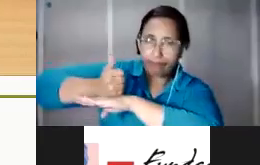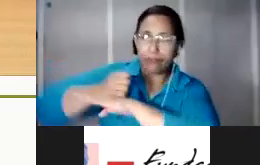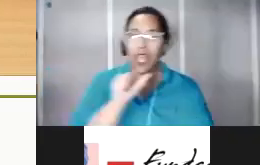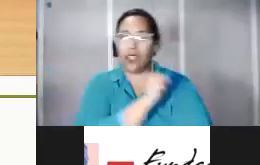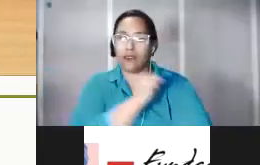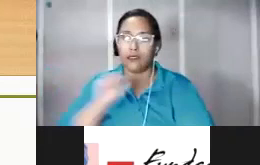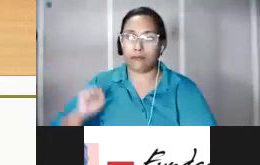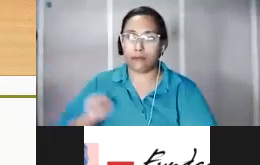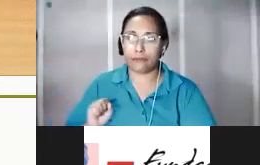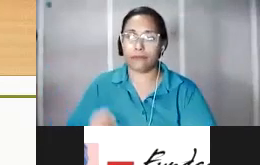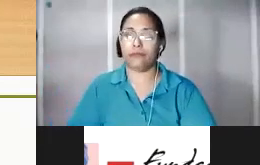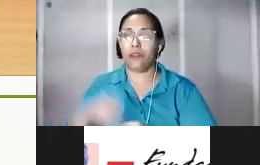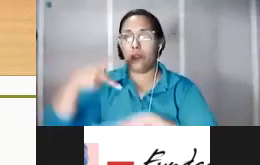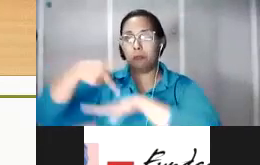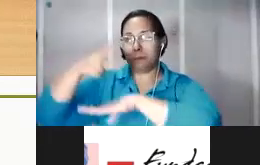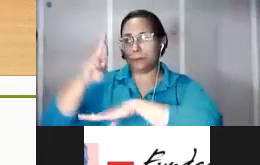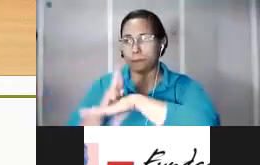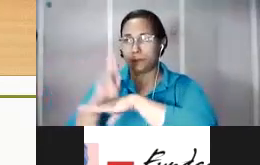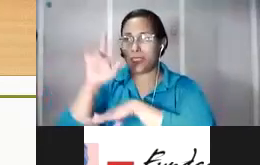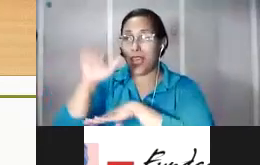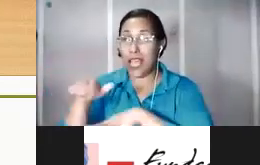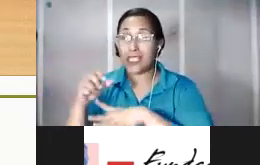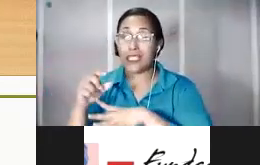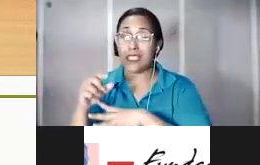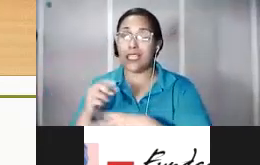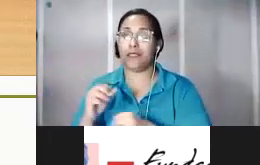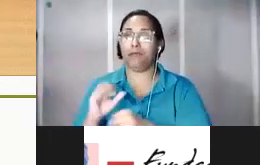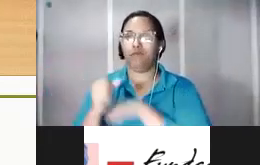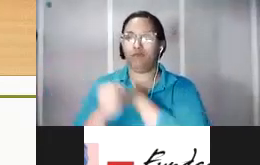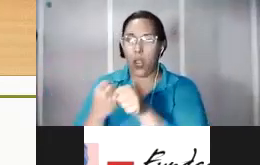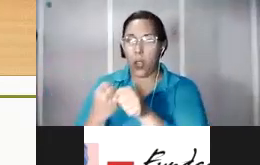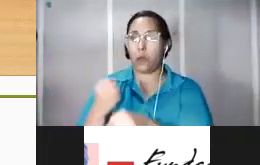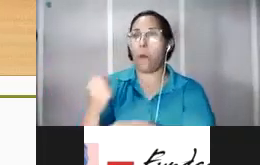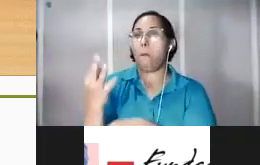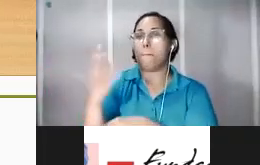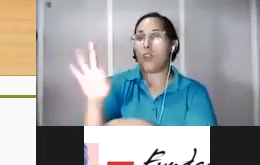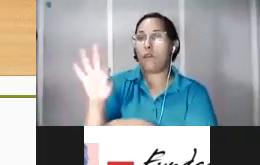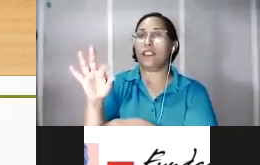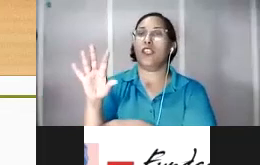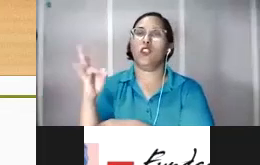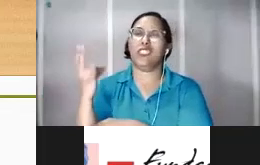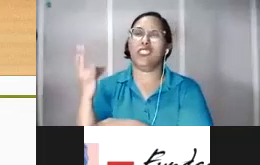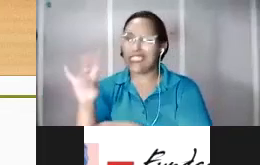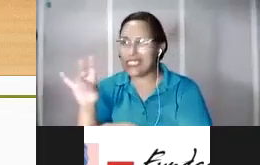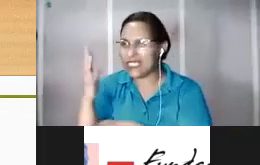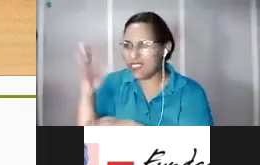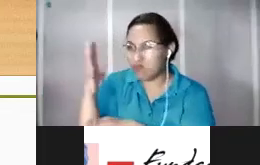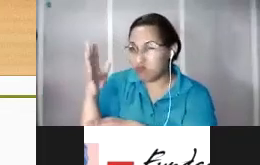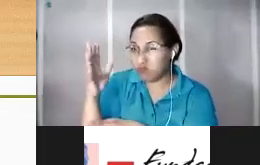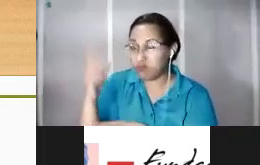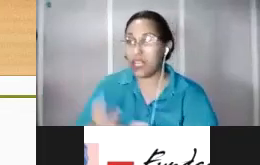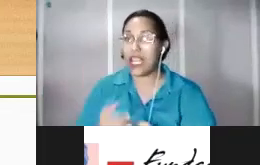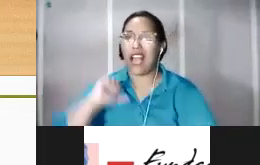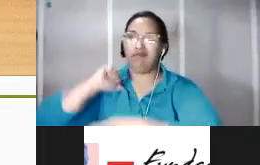Rico. Ese mismo año, 1917, mediante referéndum, se aprobó